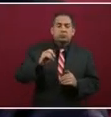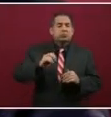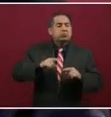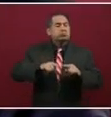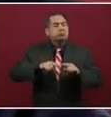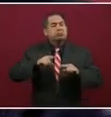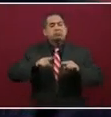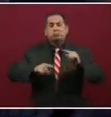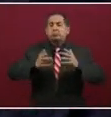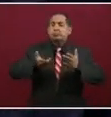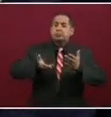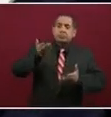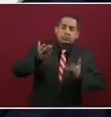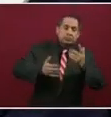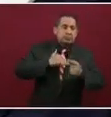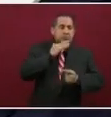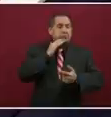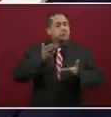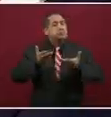austeridad,